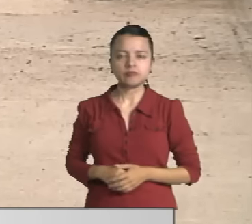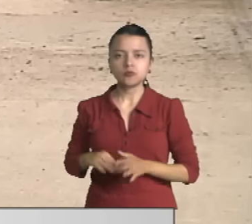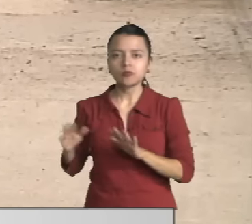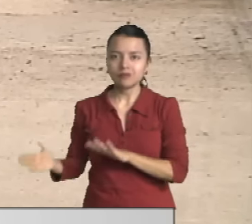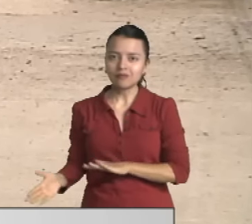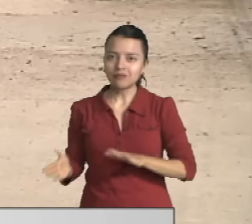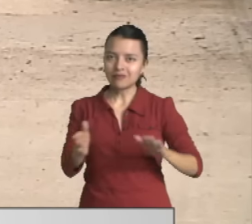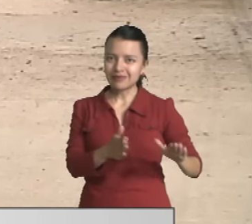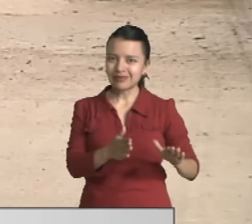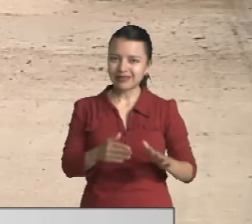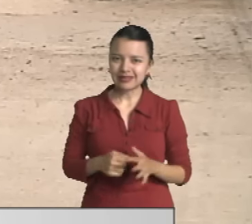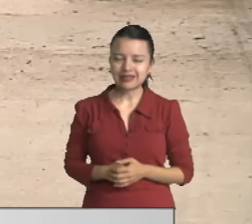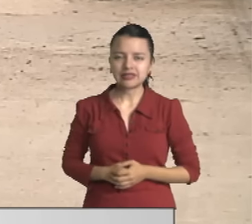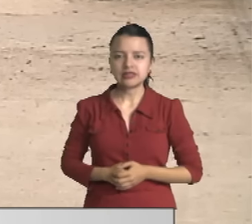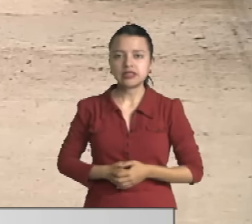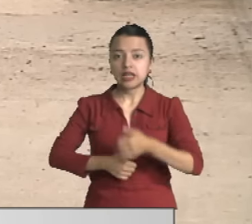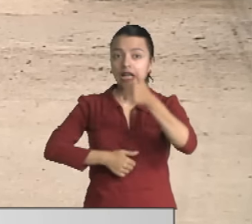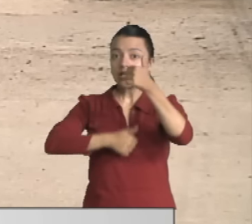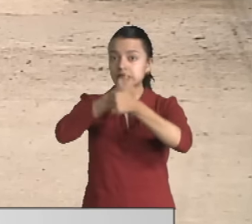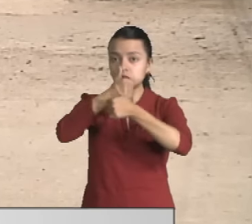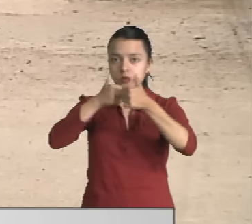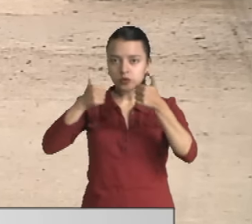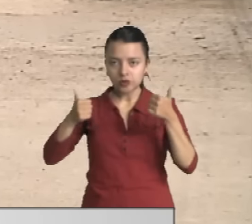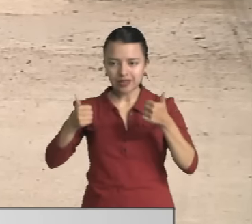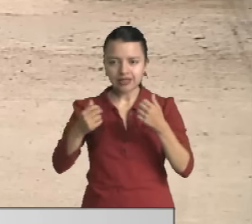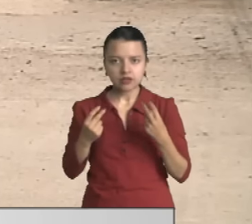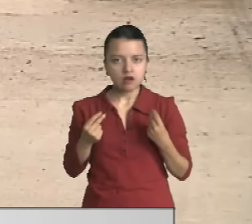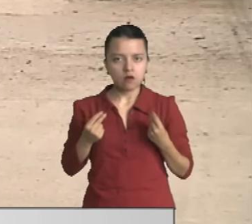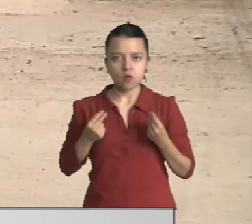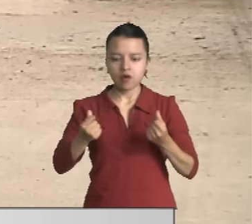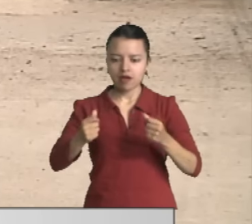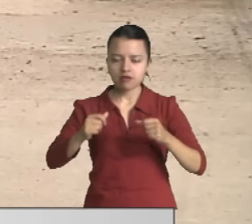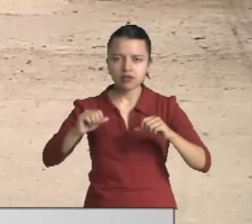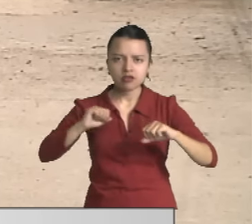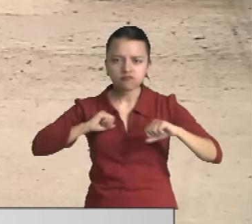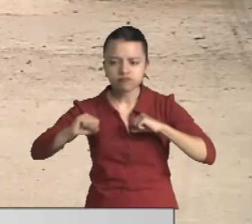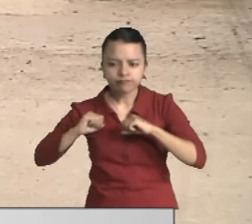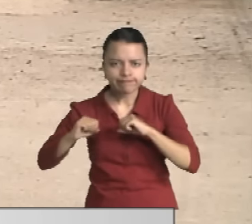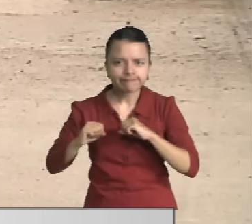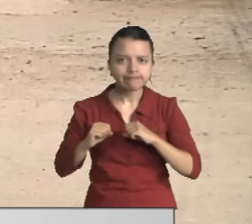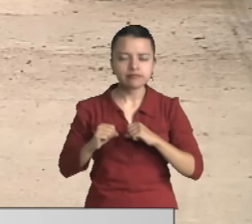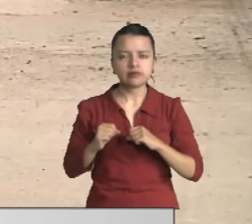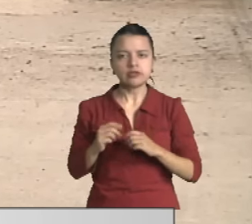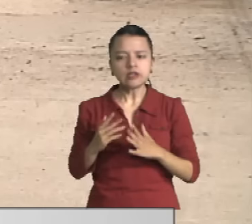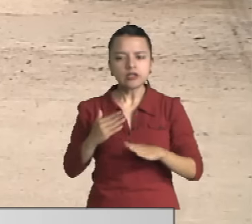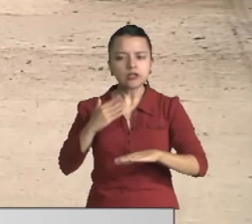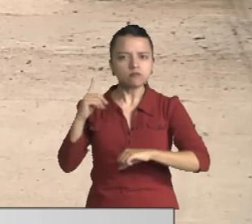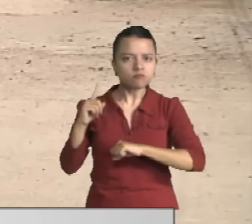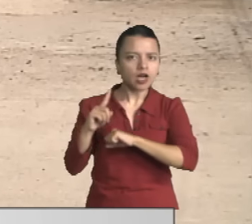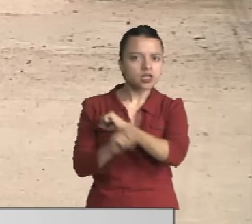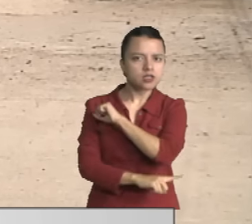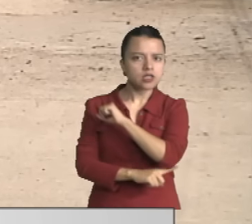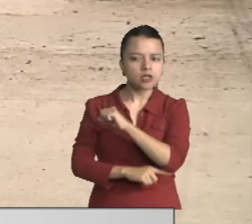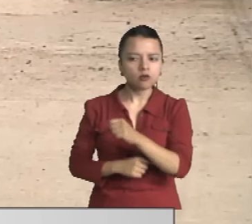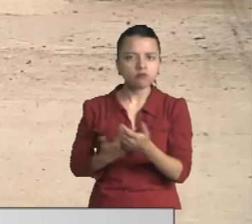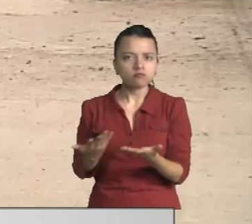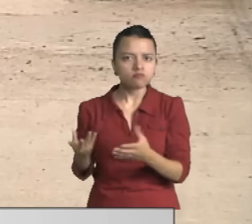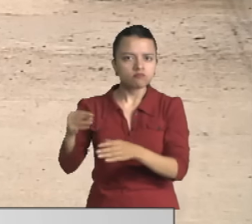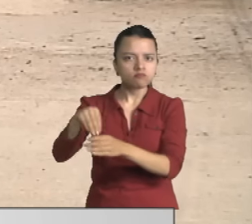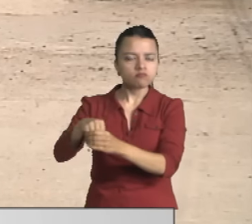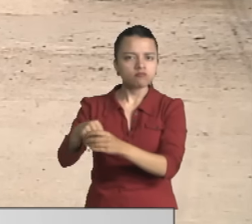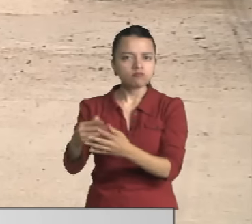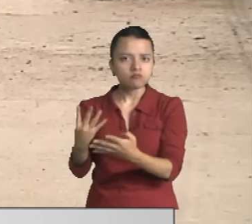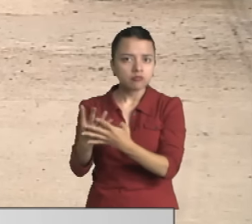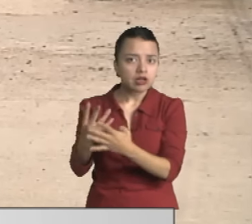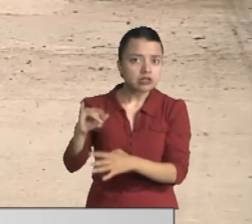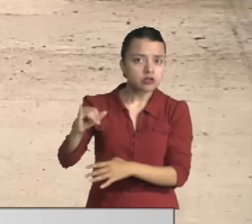Han dicho las autoridades que se adelantan todos los actos urgentes frente a este caso y se espera que en las próximas horas se defina la situación judicial de